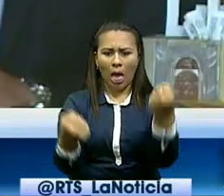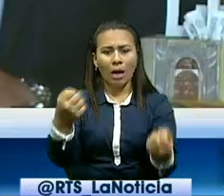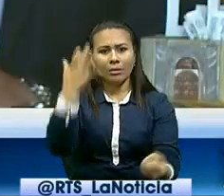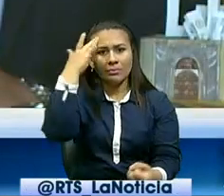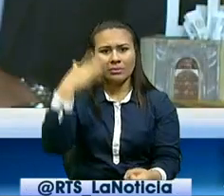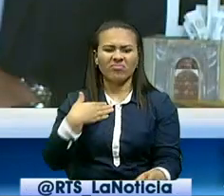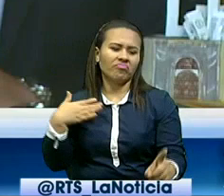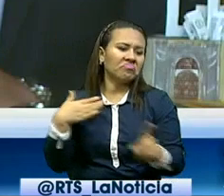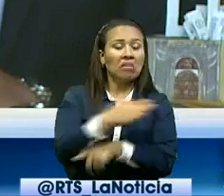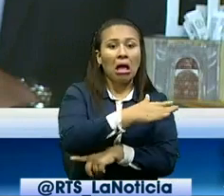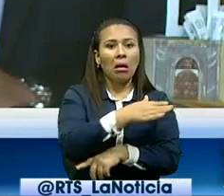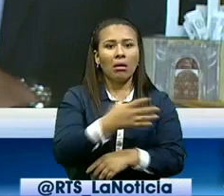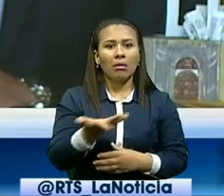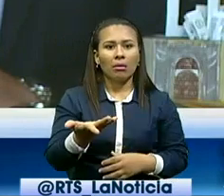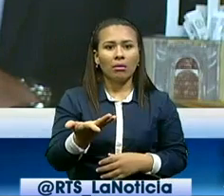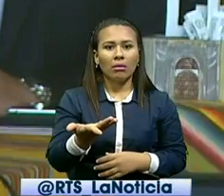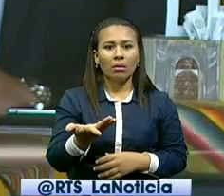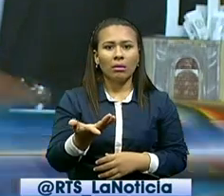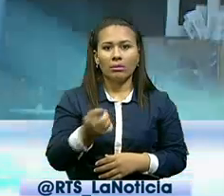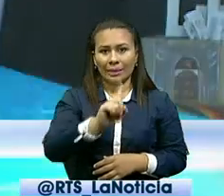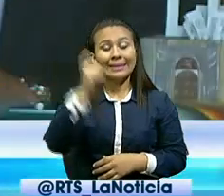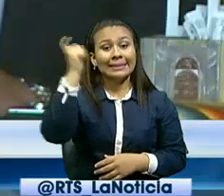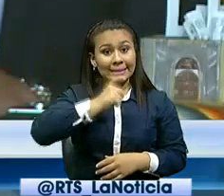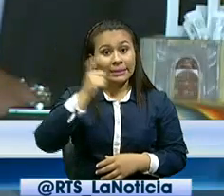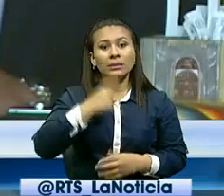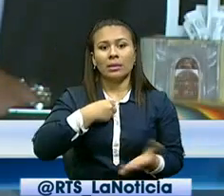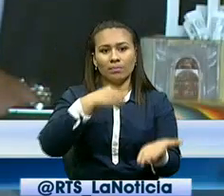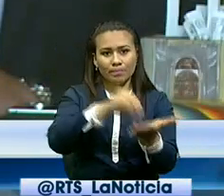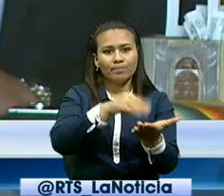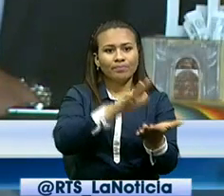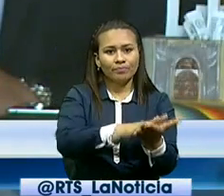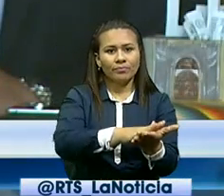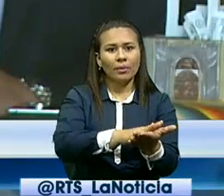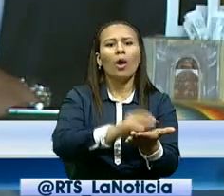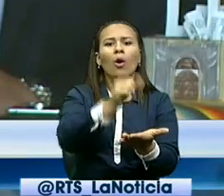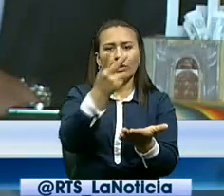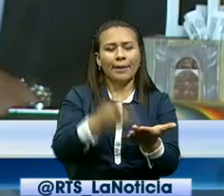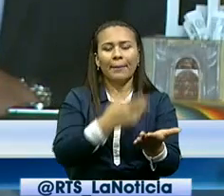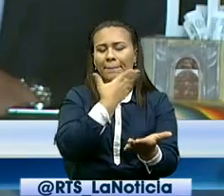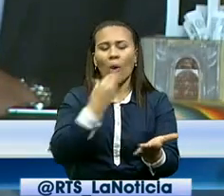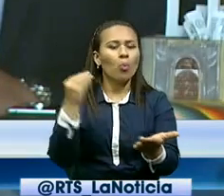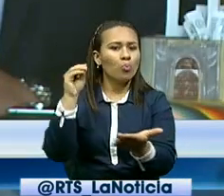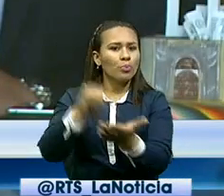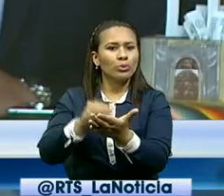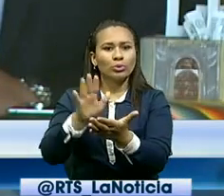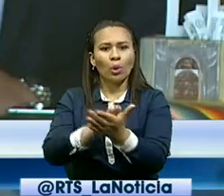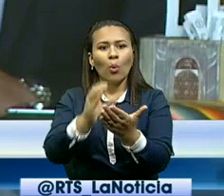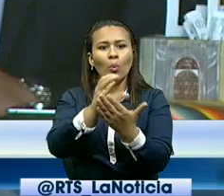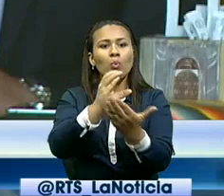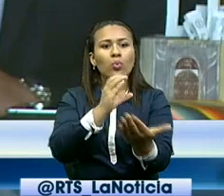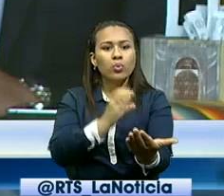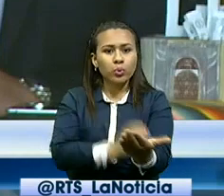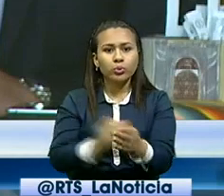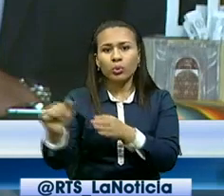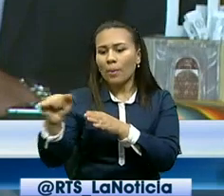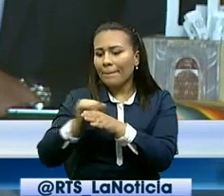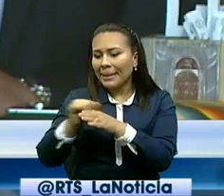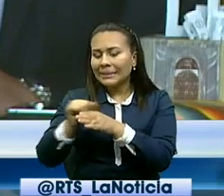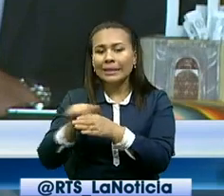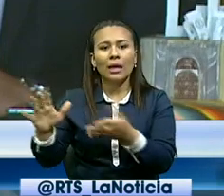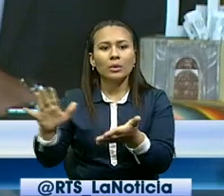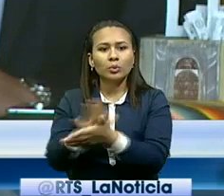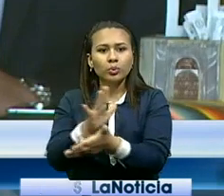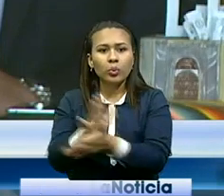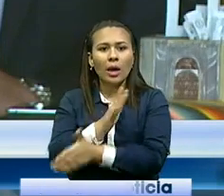planteamiento correcto, me parece, es que es retomar estos cursos, pero que sería el Ministerio de Transporte quien califique estas escuelas